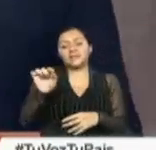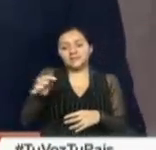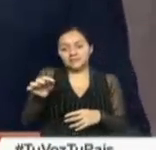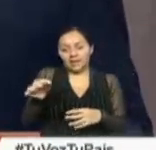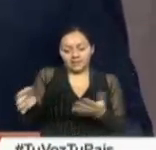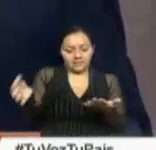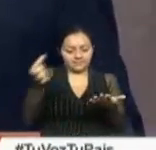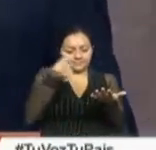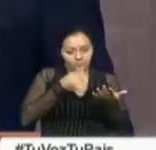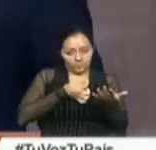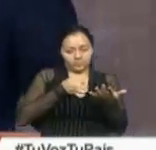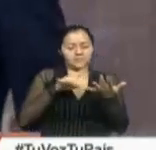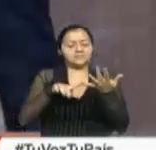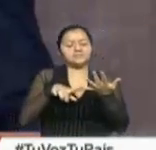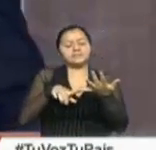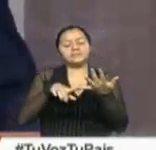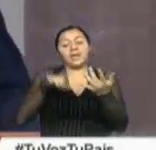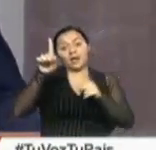ciudades,